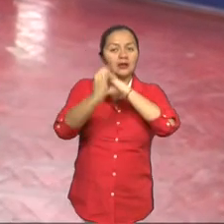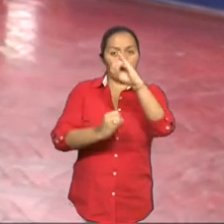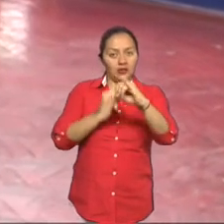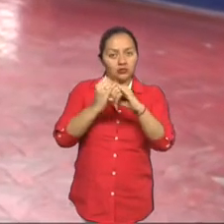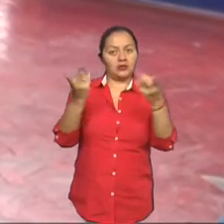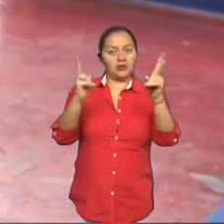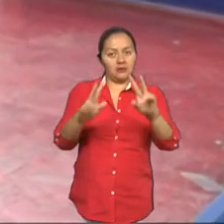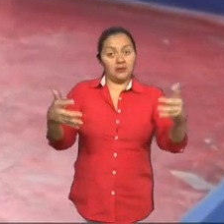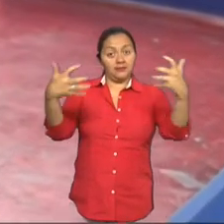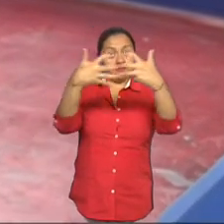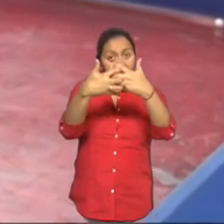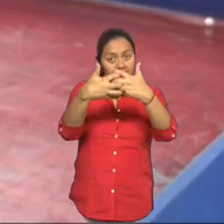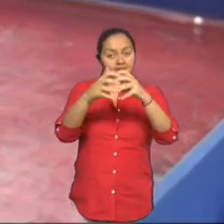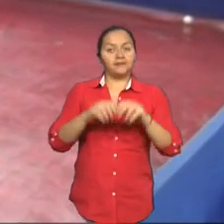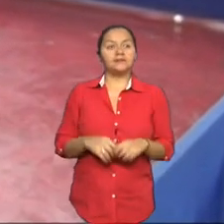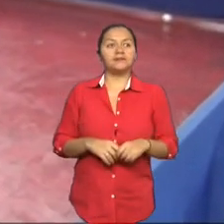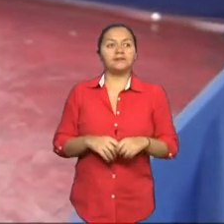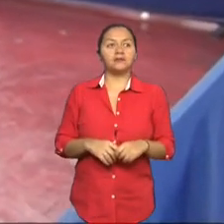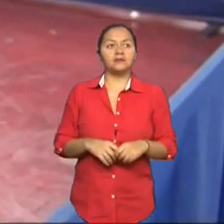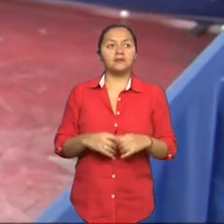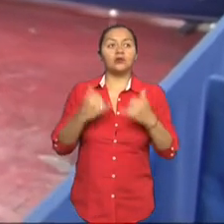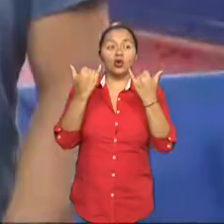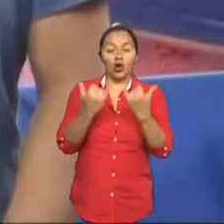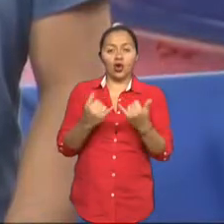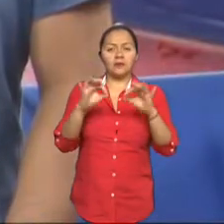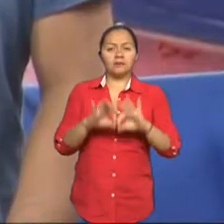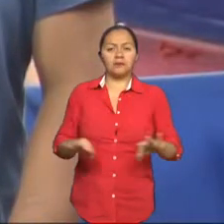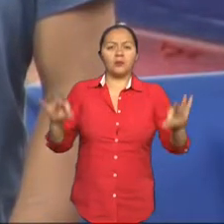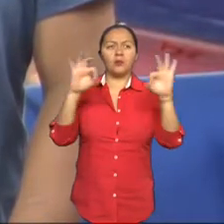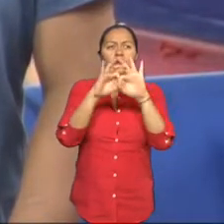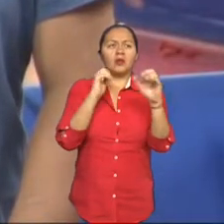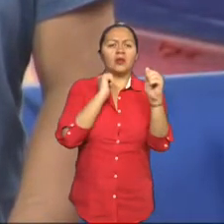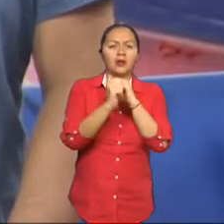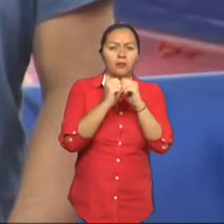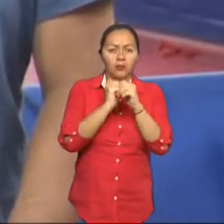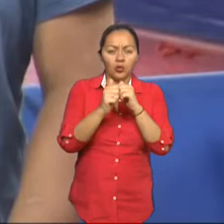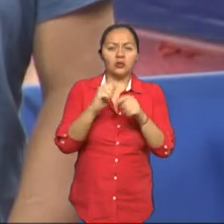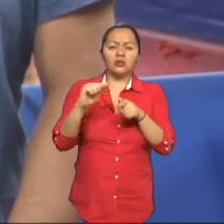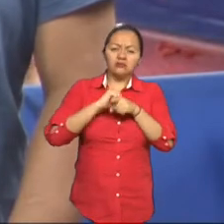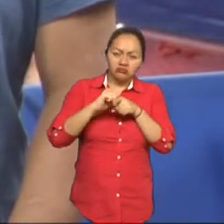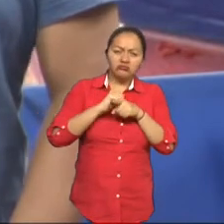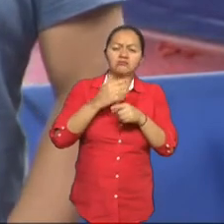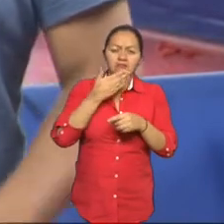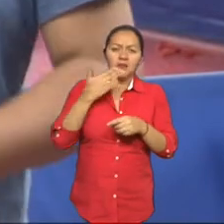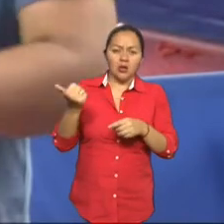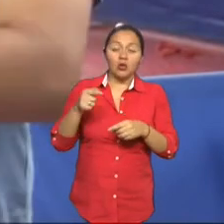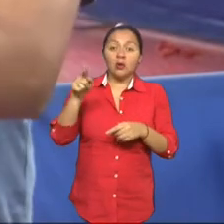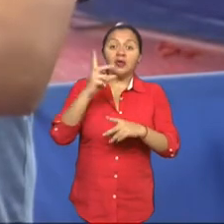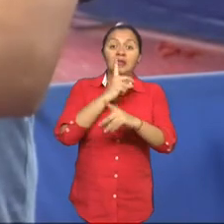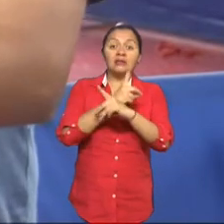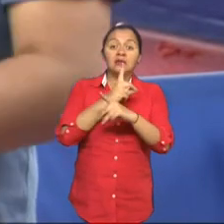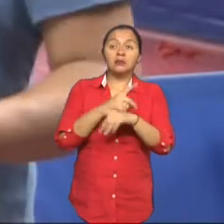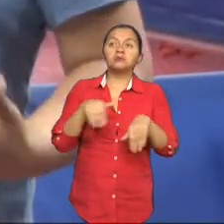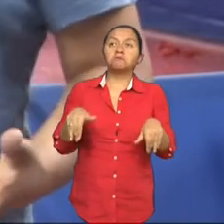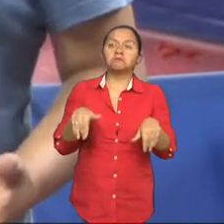internacional. Es importante que hagan deporte o que entrenen algún deporte porque superan su discapacidad,